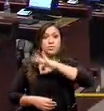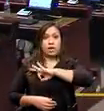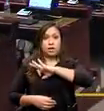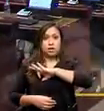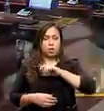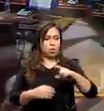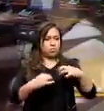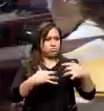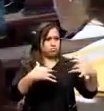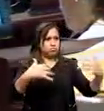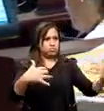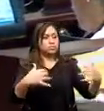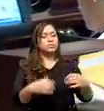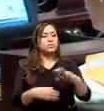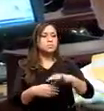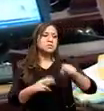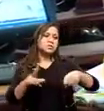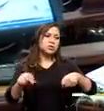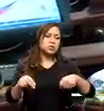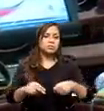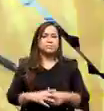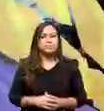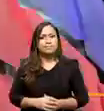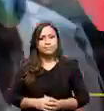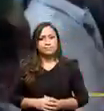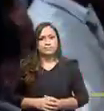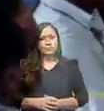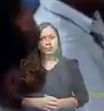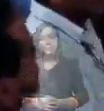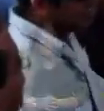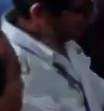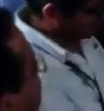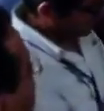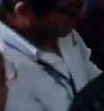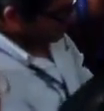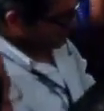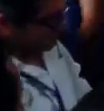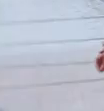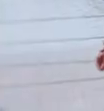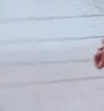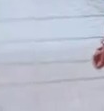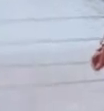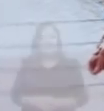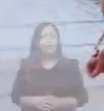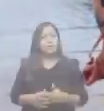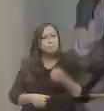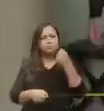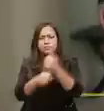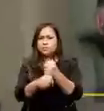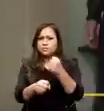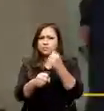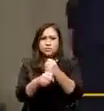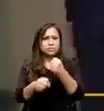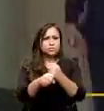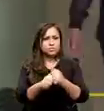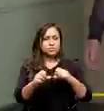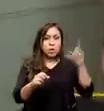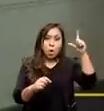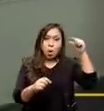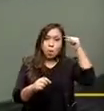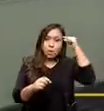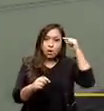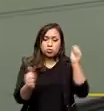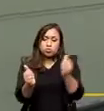votación en el Pleno con las y los asambleístas. Contigo de ley. El trabajo conjunto